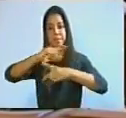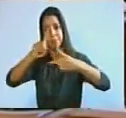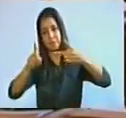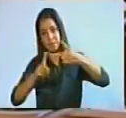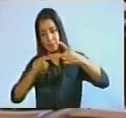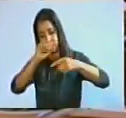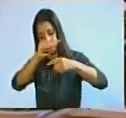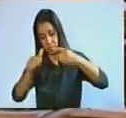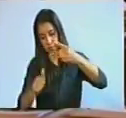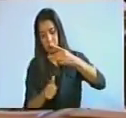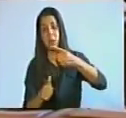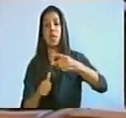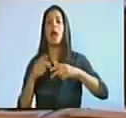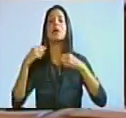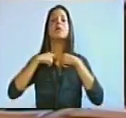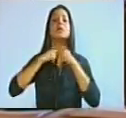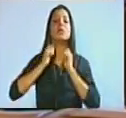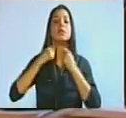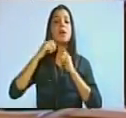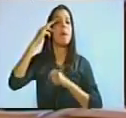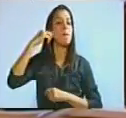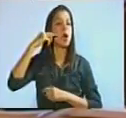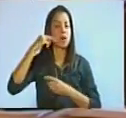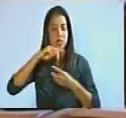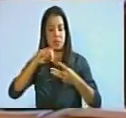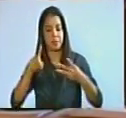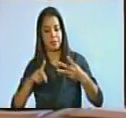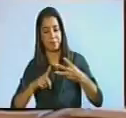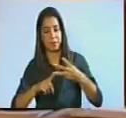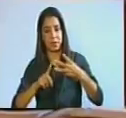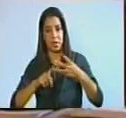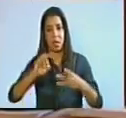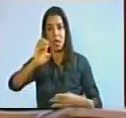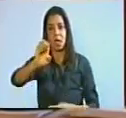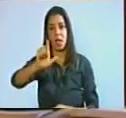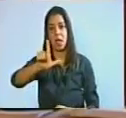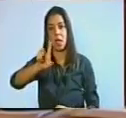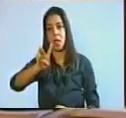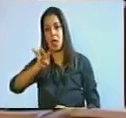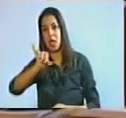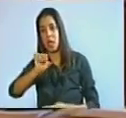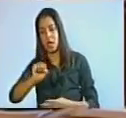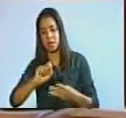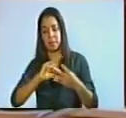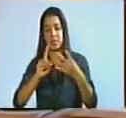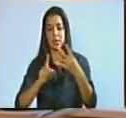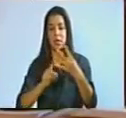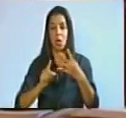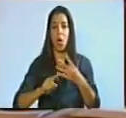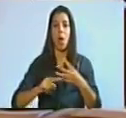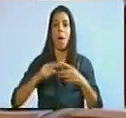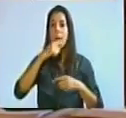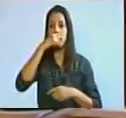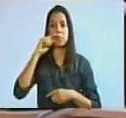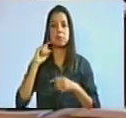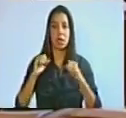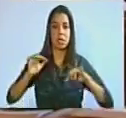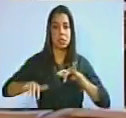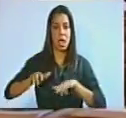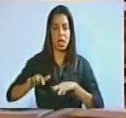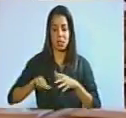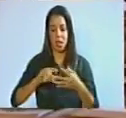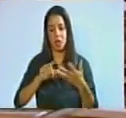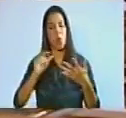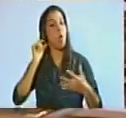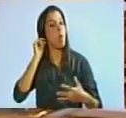Elvis Eduardo Amoroso, segundo vicepresidente. Fidel Ernesto Vázquez, secretario. Carolis Pérez,